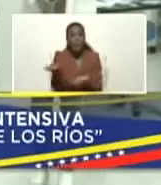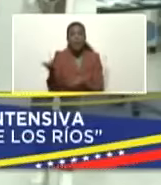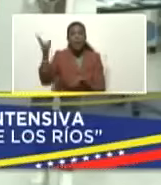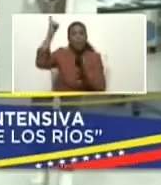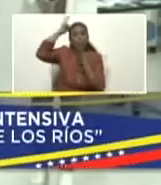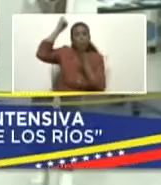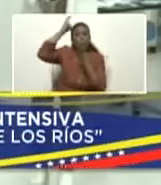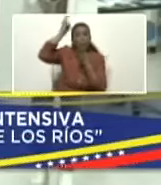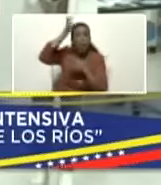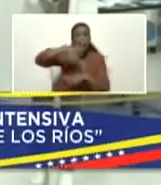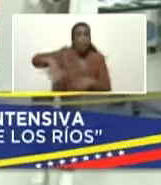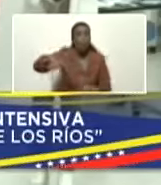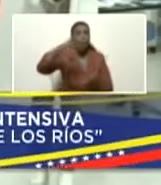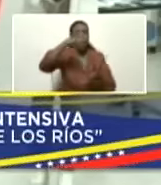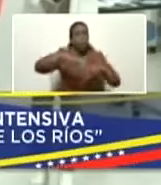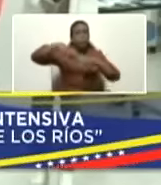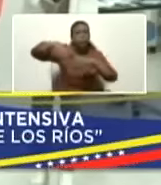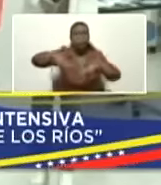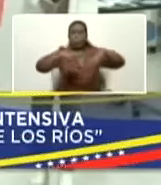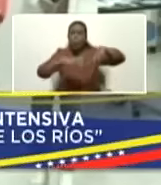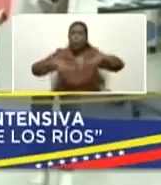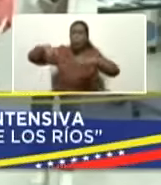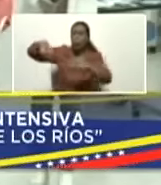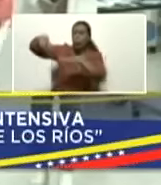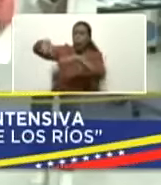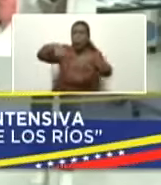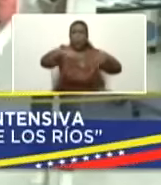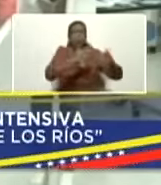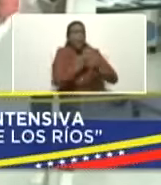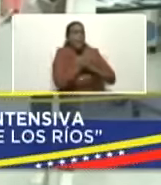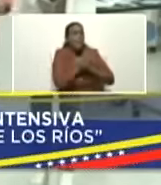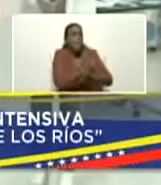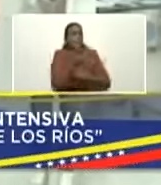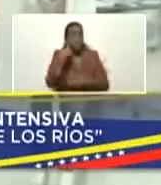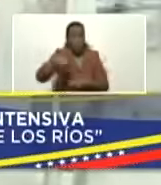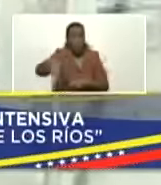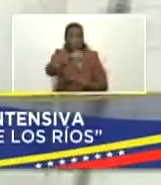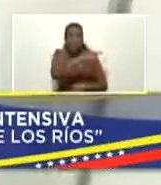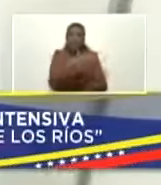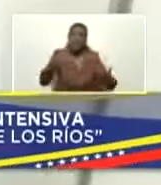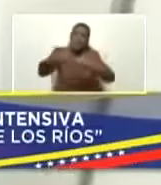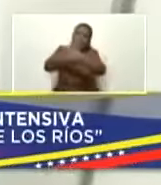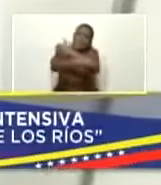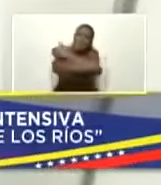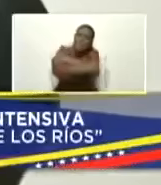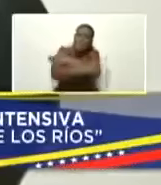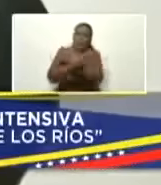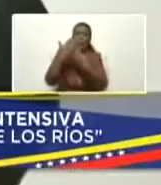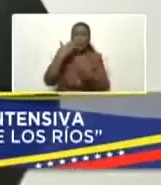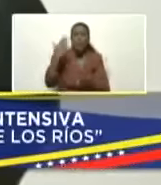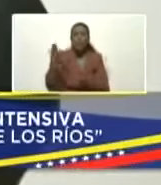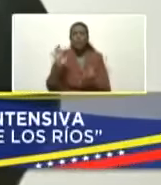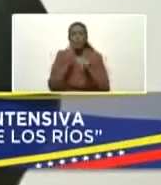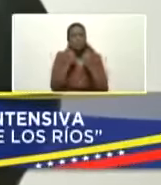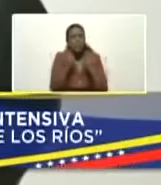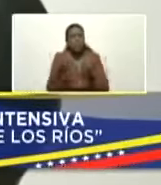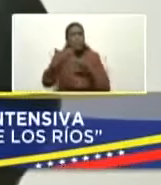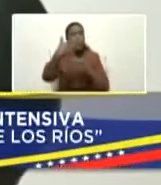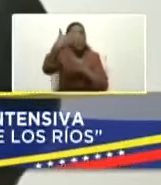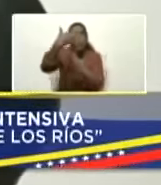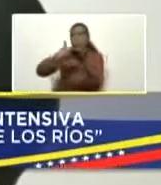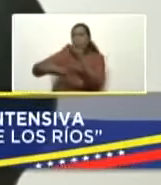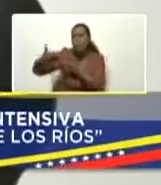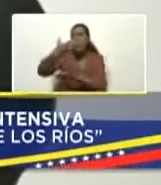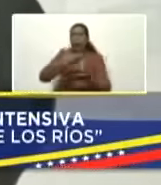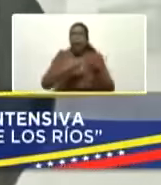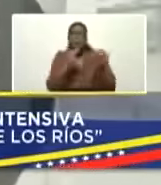los pueblos indígenas, con tanto amor y que usted ha abrazado, tratando a todo el mundo,